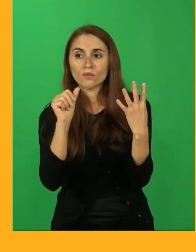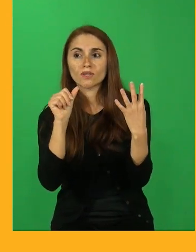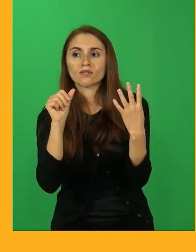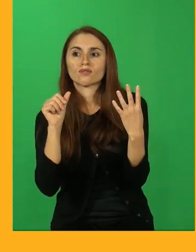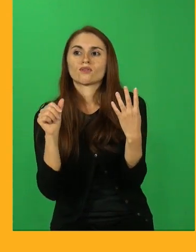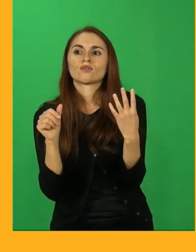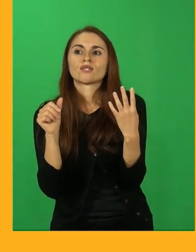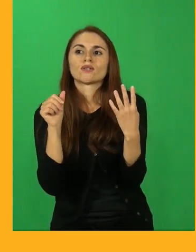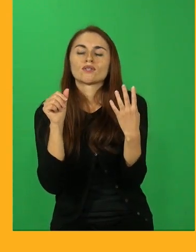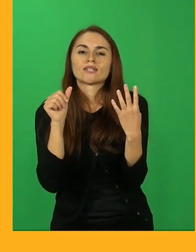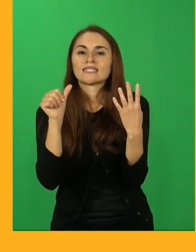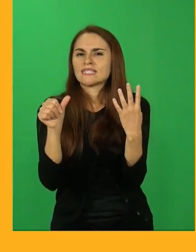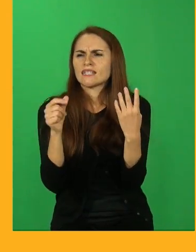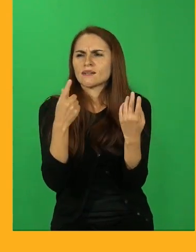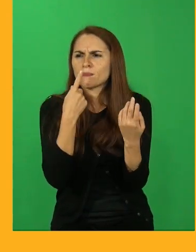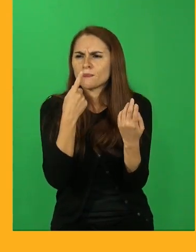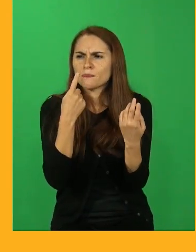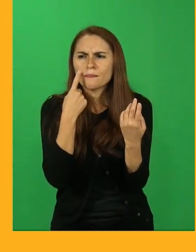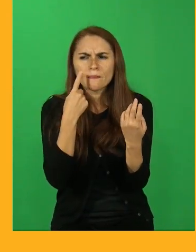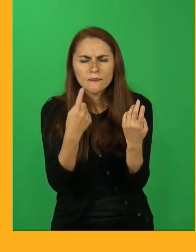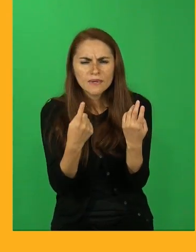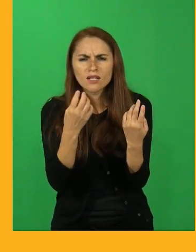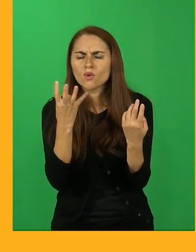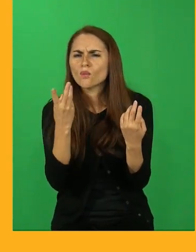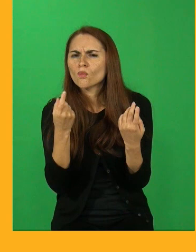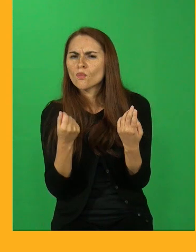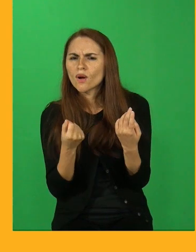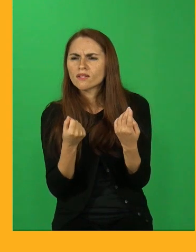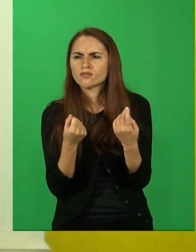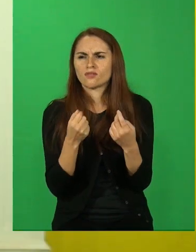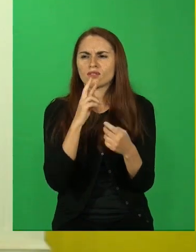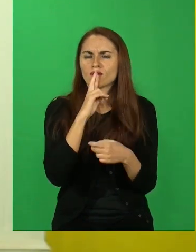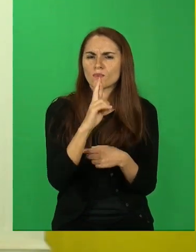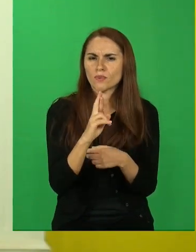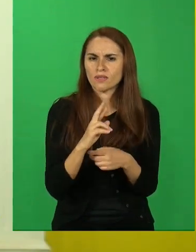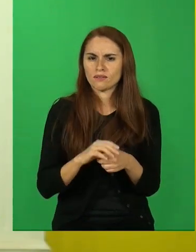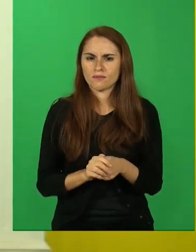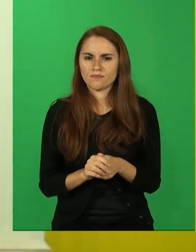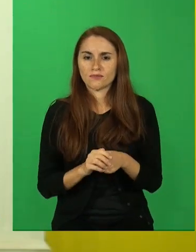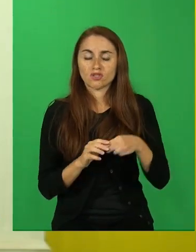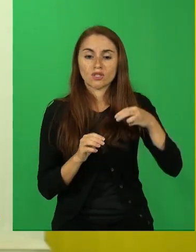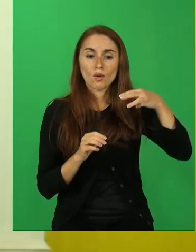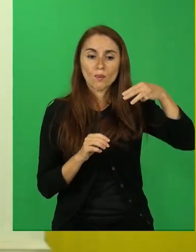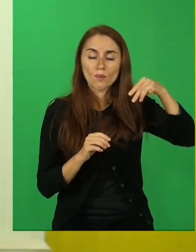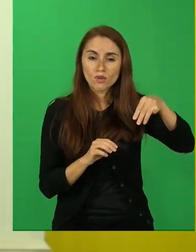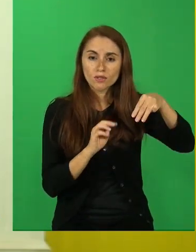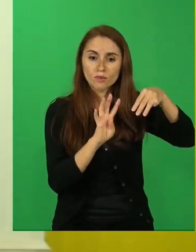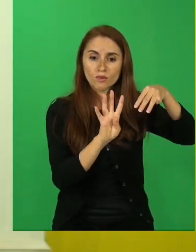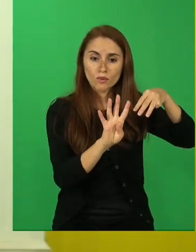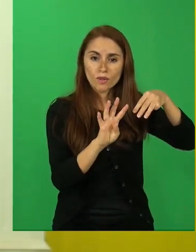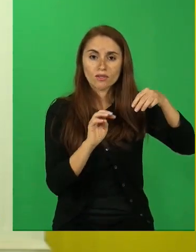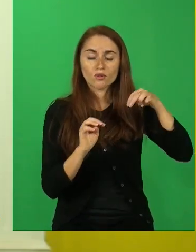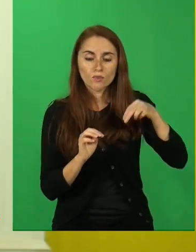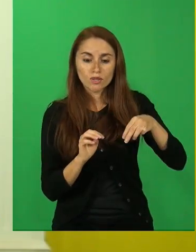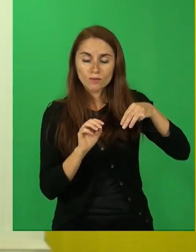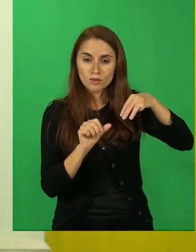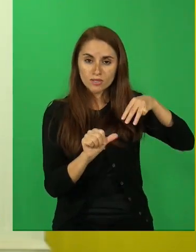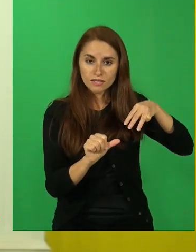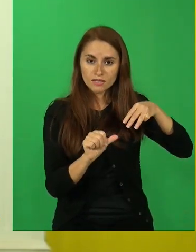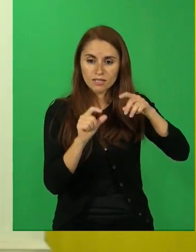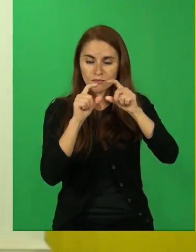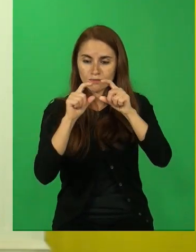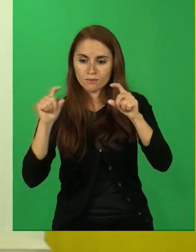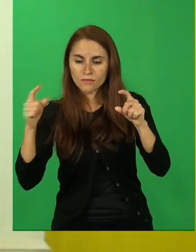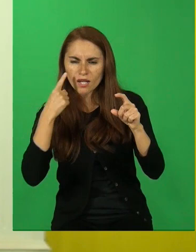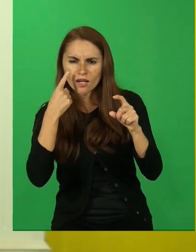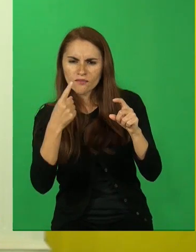solamente los primeros 7 múltiplos de 6 o los 7 múltiplos de 4. Más que eso no será necesario